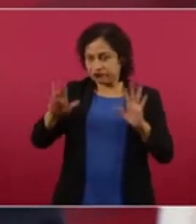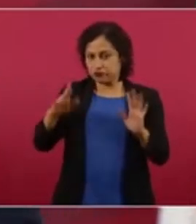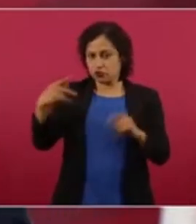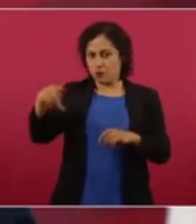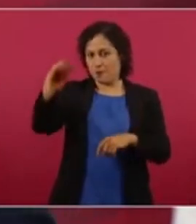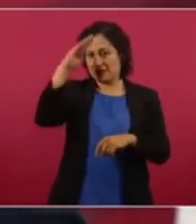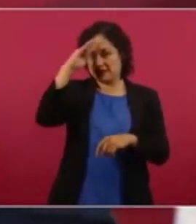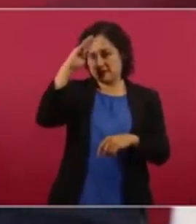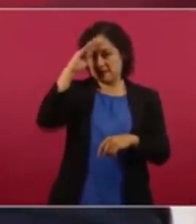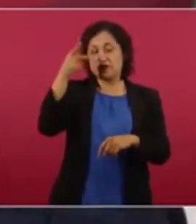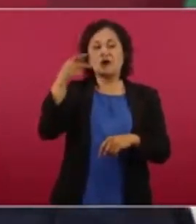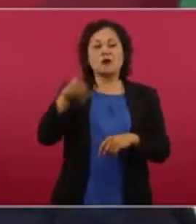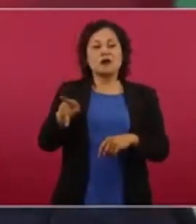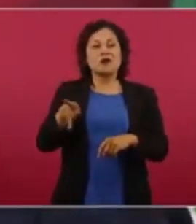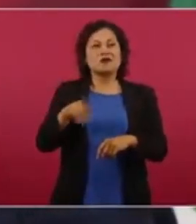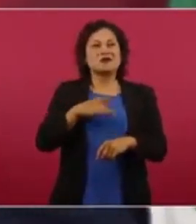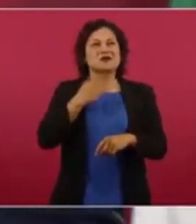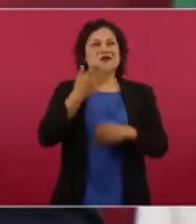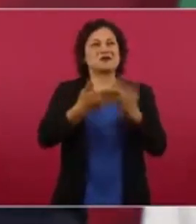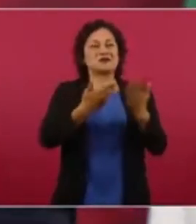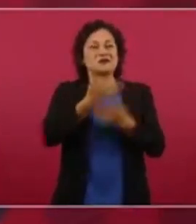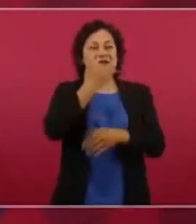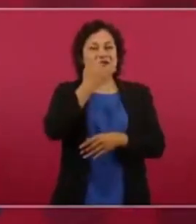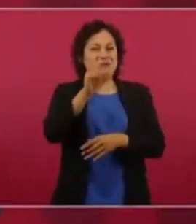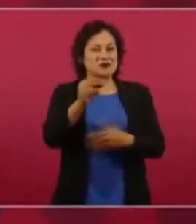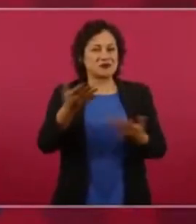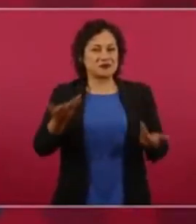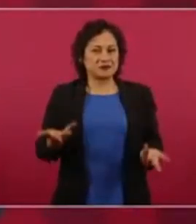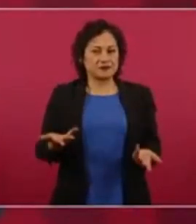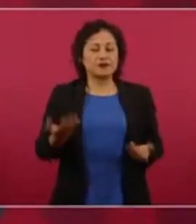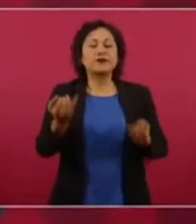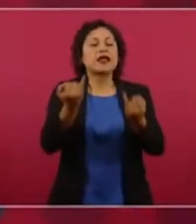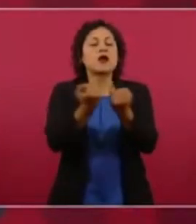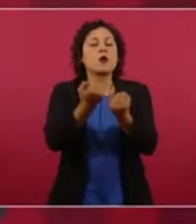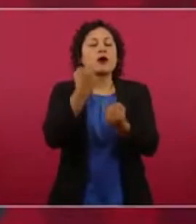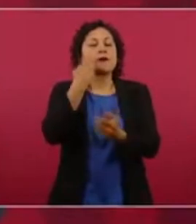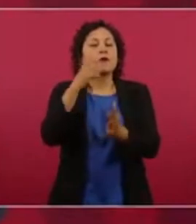Y es como lo dijo el escritor,